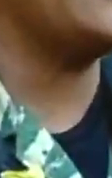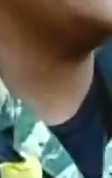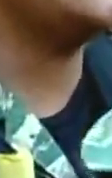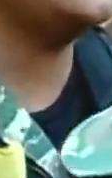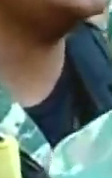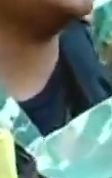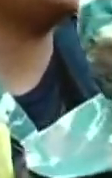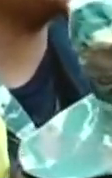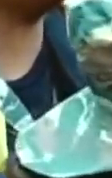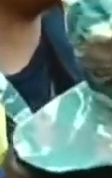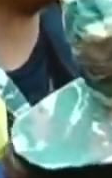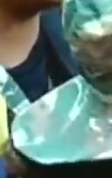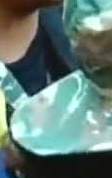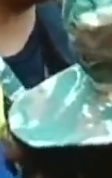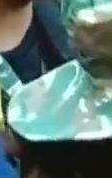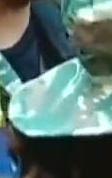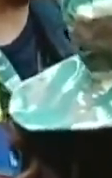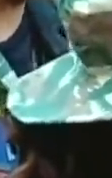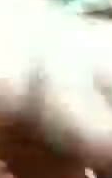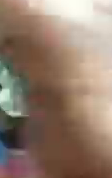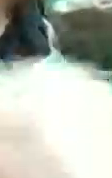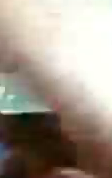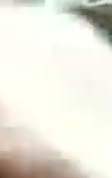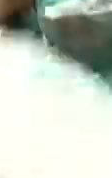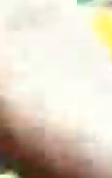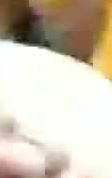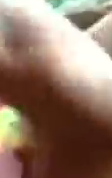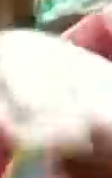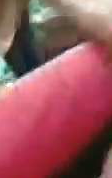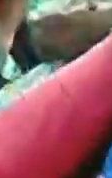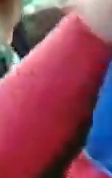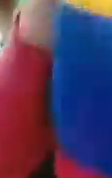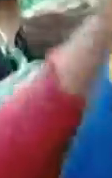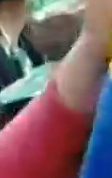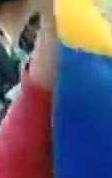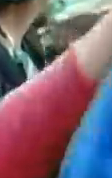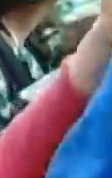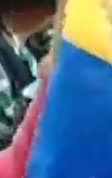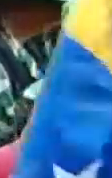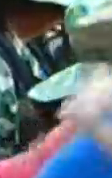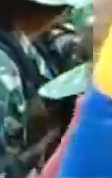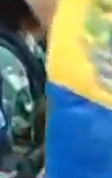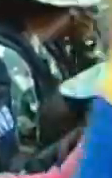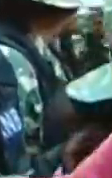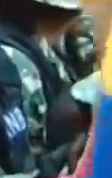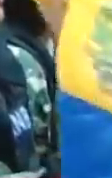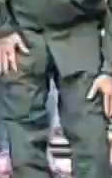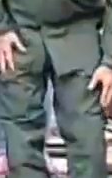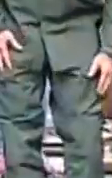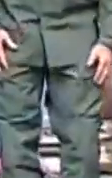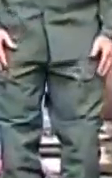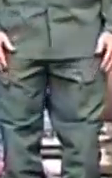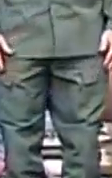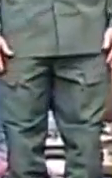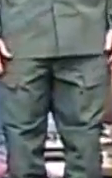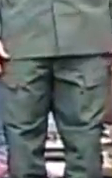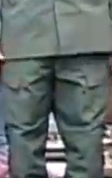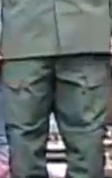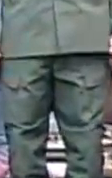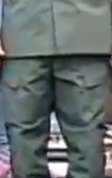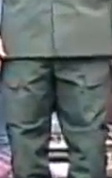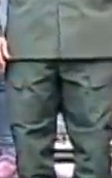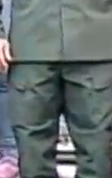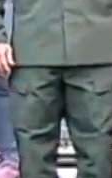del año 2002, Día de la Dignidad Nacional y Día de la Milicia Nacional Bolivariana. Con